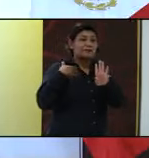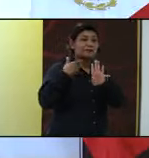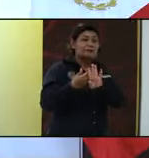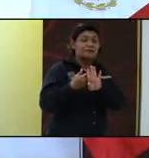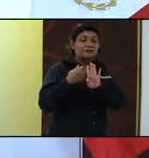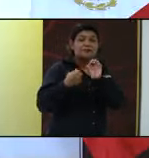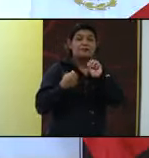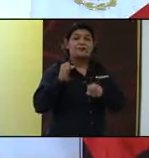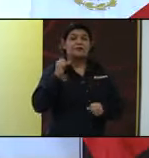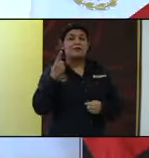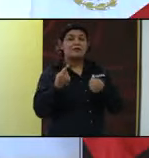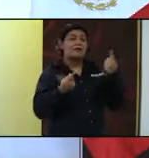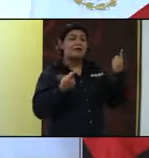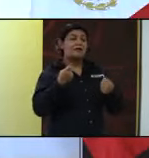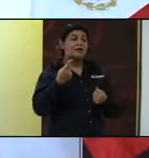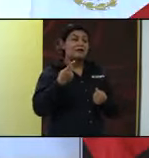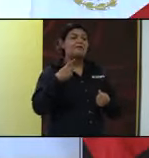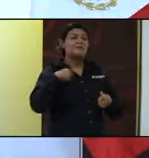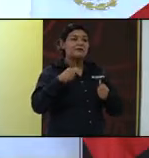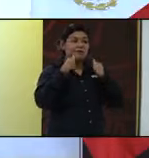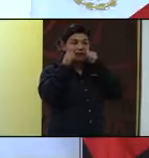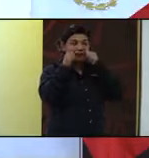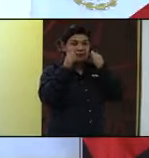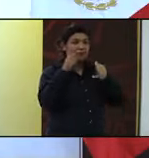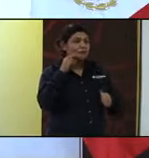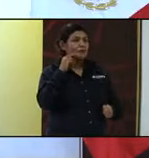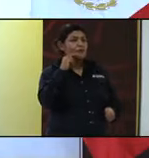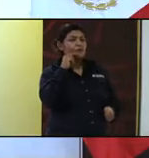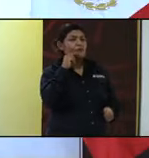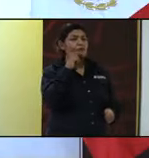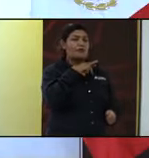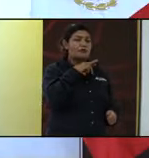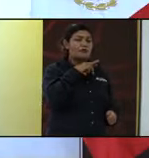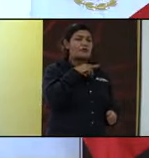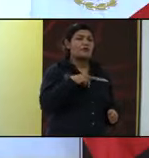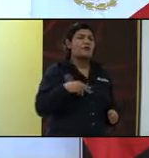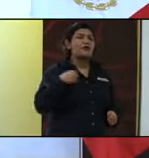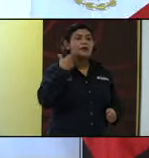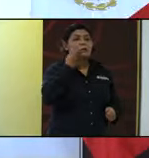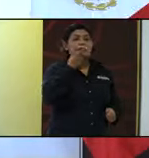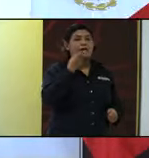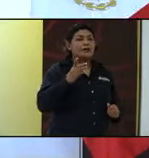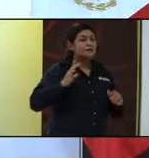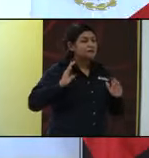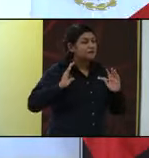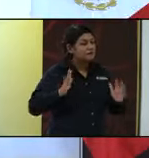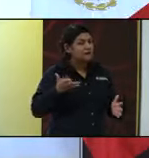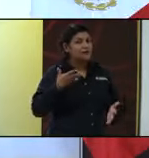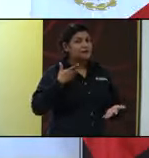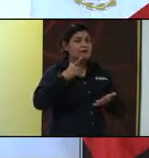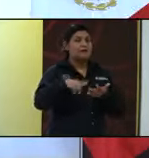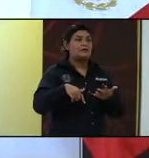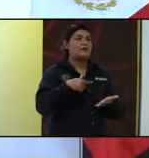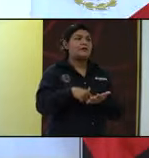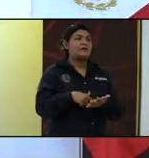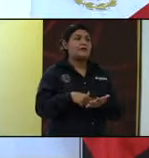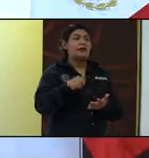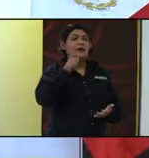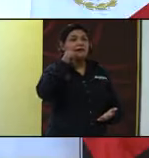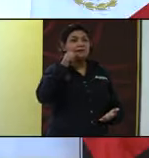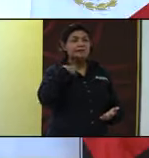violentada, ¿sí?, pues va a ser atendida de inmediato. Quiero informarles que ya tenemos las instalaciones, ayer